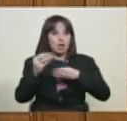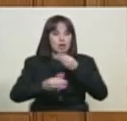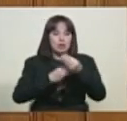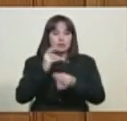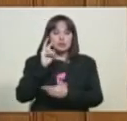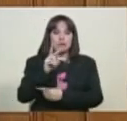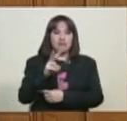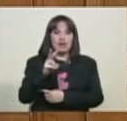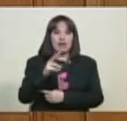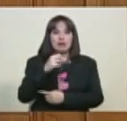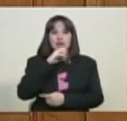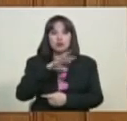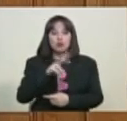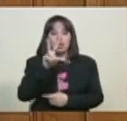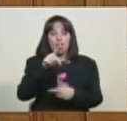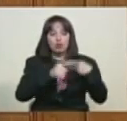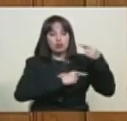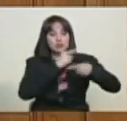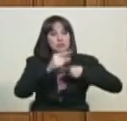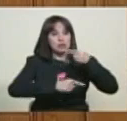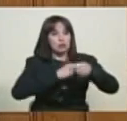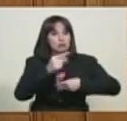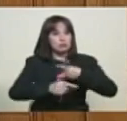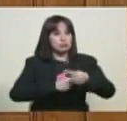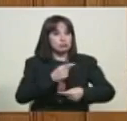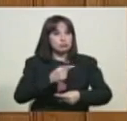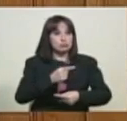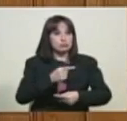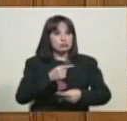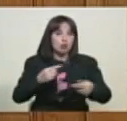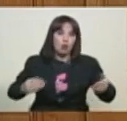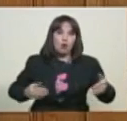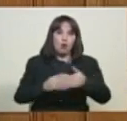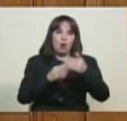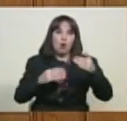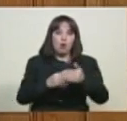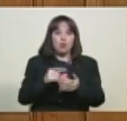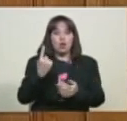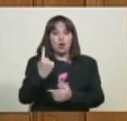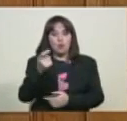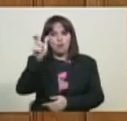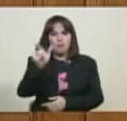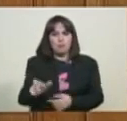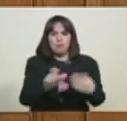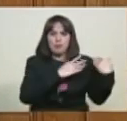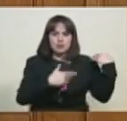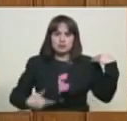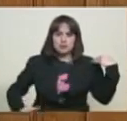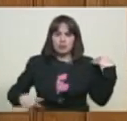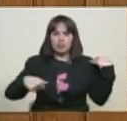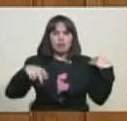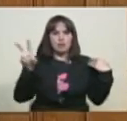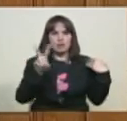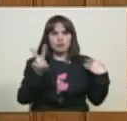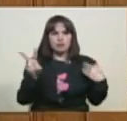de 2 siglos republicanos en Venezuela de intentar asesinar a un presidente de la República.